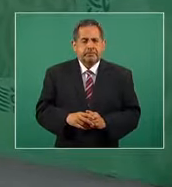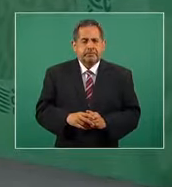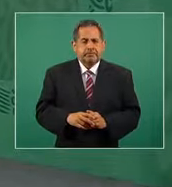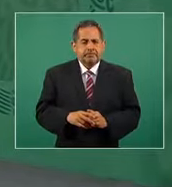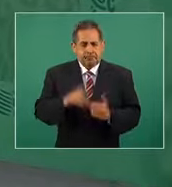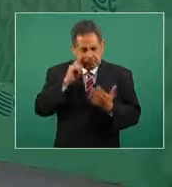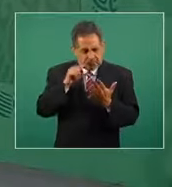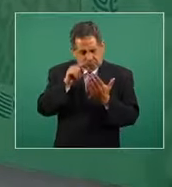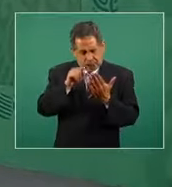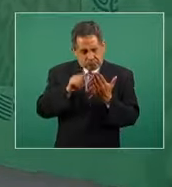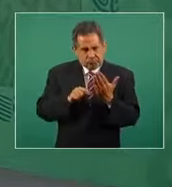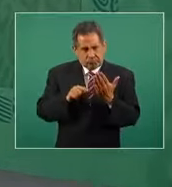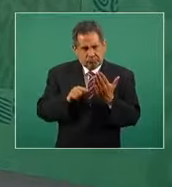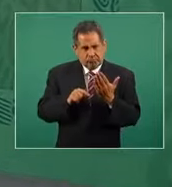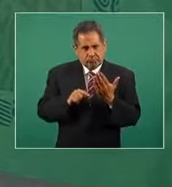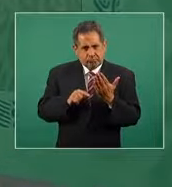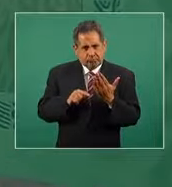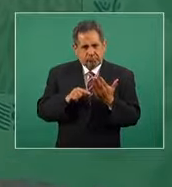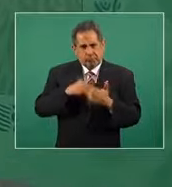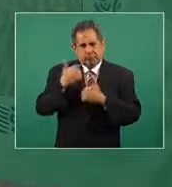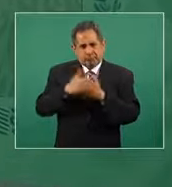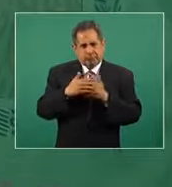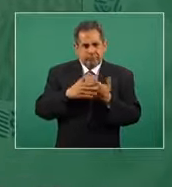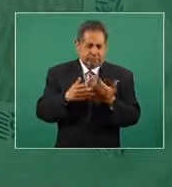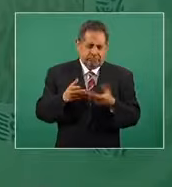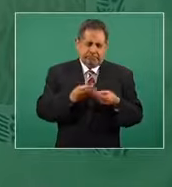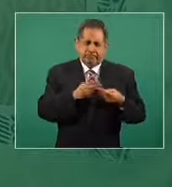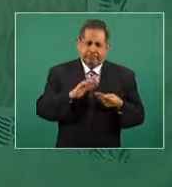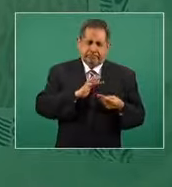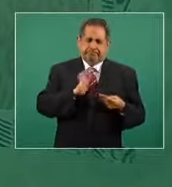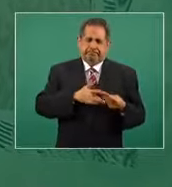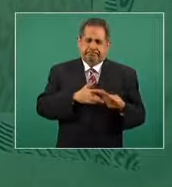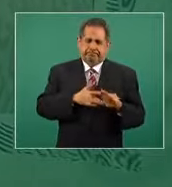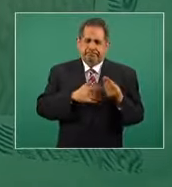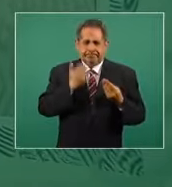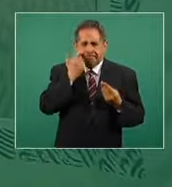agarré porque lo quiero tener de recuerdo.